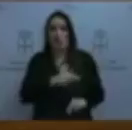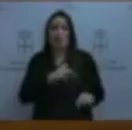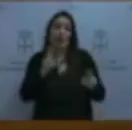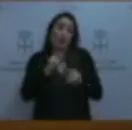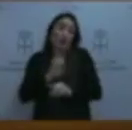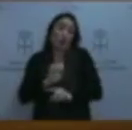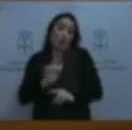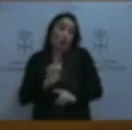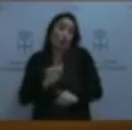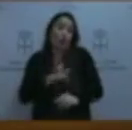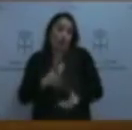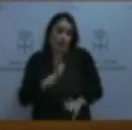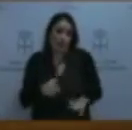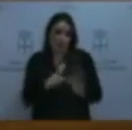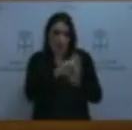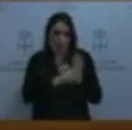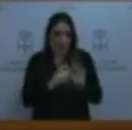no.